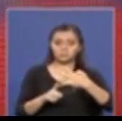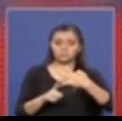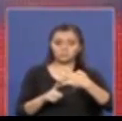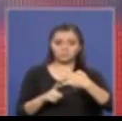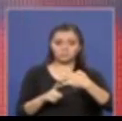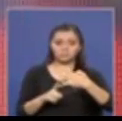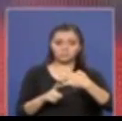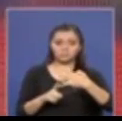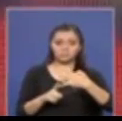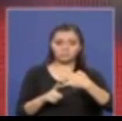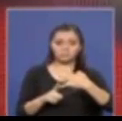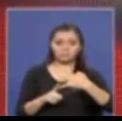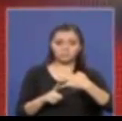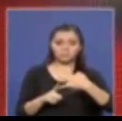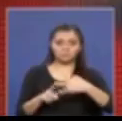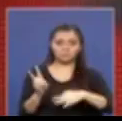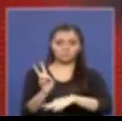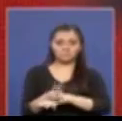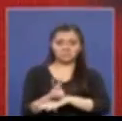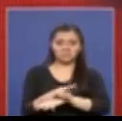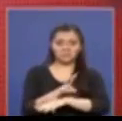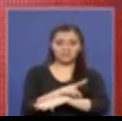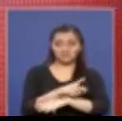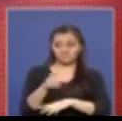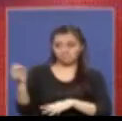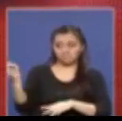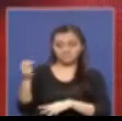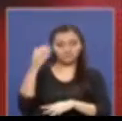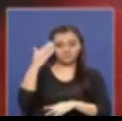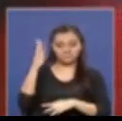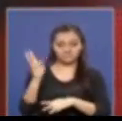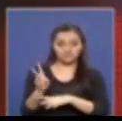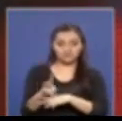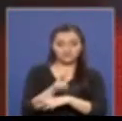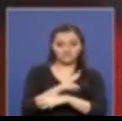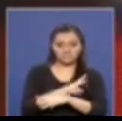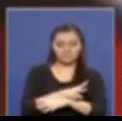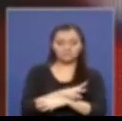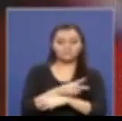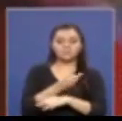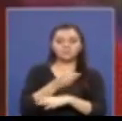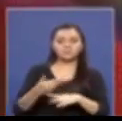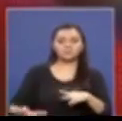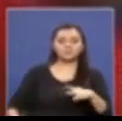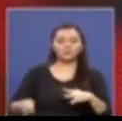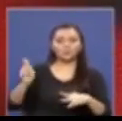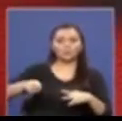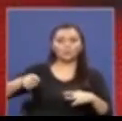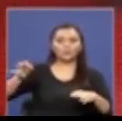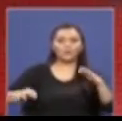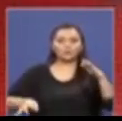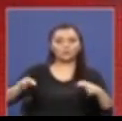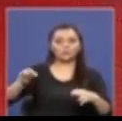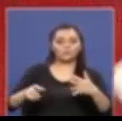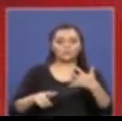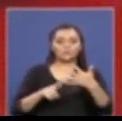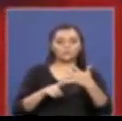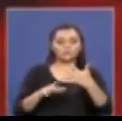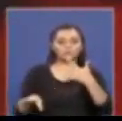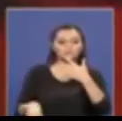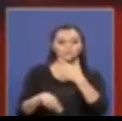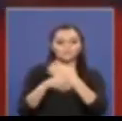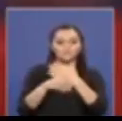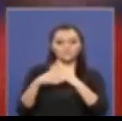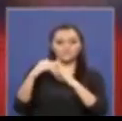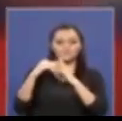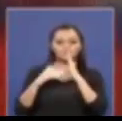no sé si Galo Chiriboa sea miembro nato del COSENA, pero estuvo presente, y Gustavo Yalc. Se adjunta lista de participantes. ¿Dónde